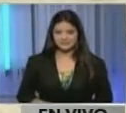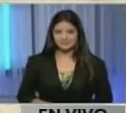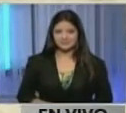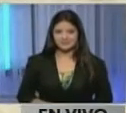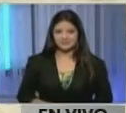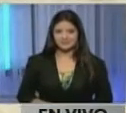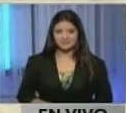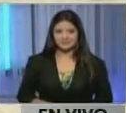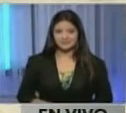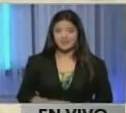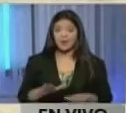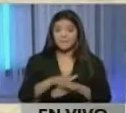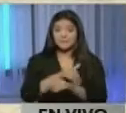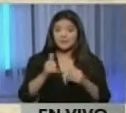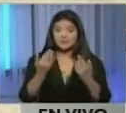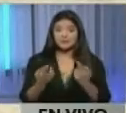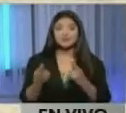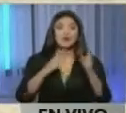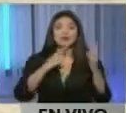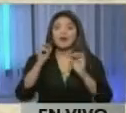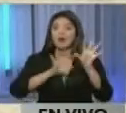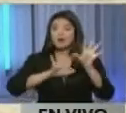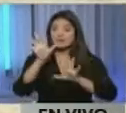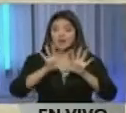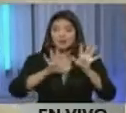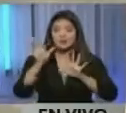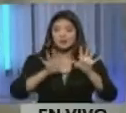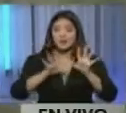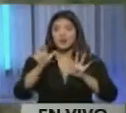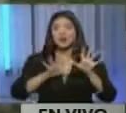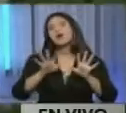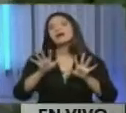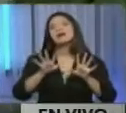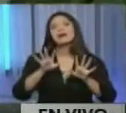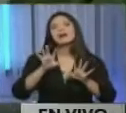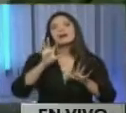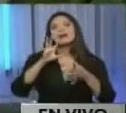Borge Brende, ministro de Relaciones Exteriores del Reino de Noruega.